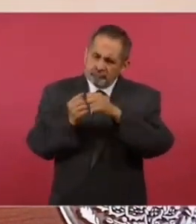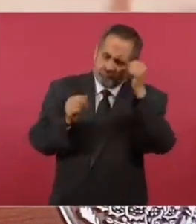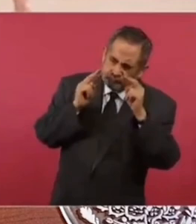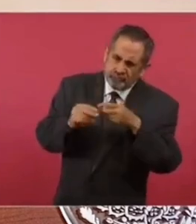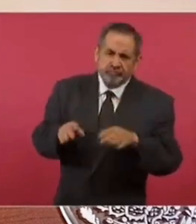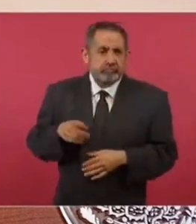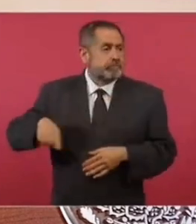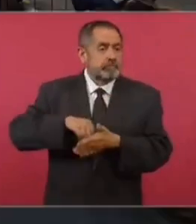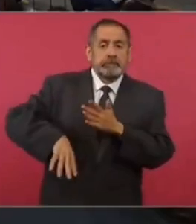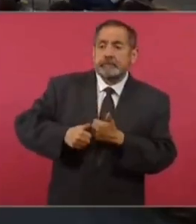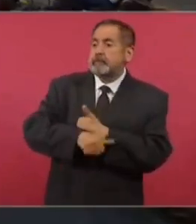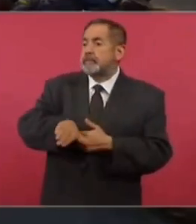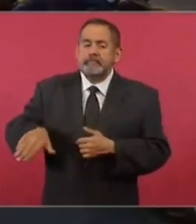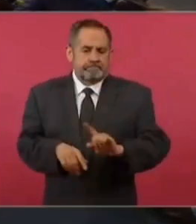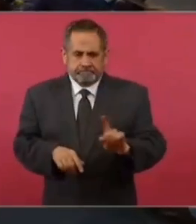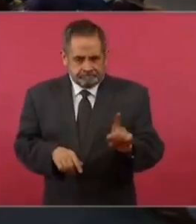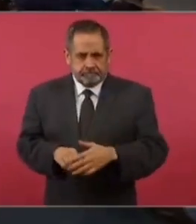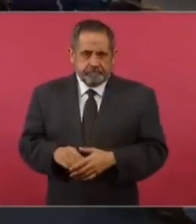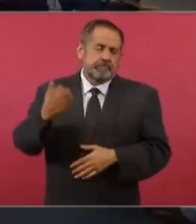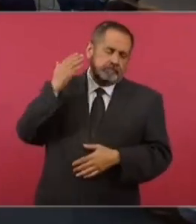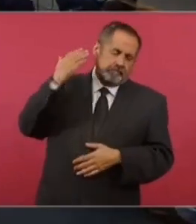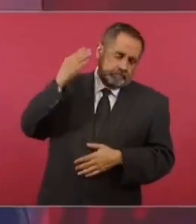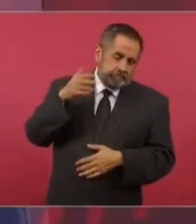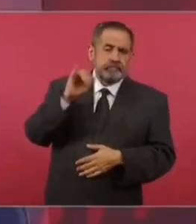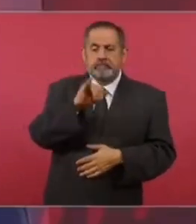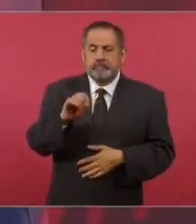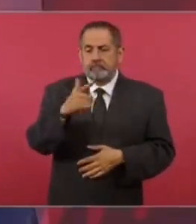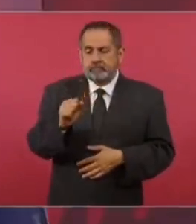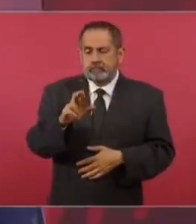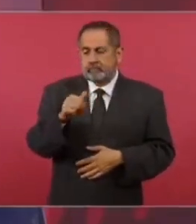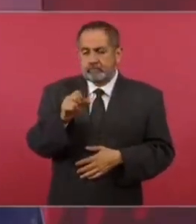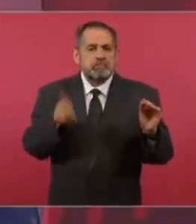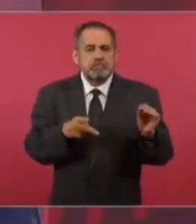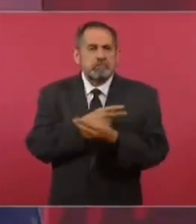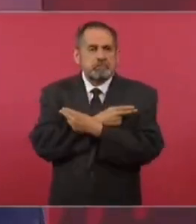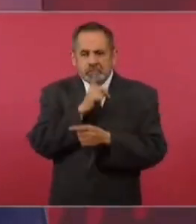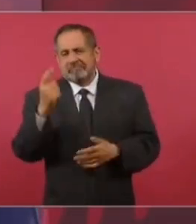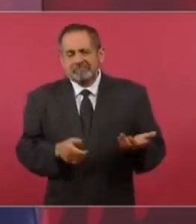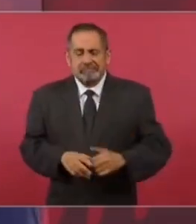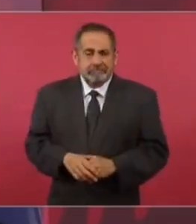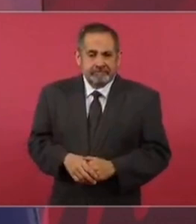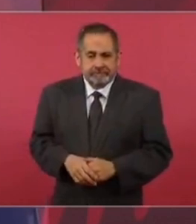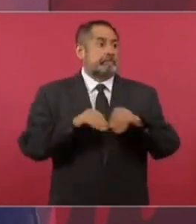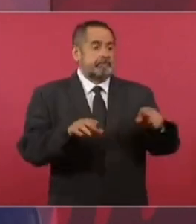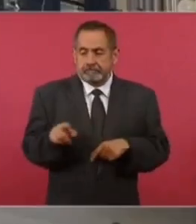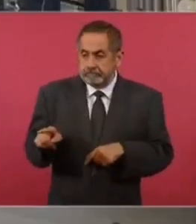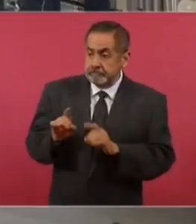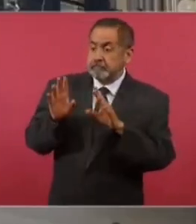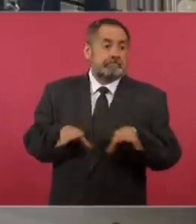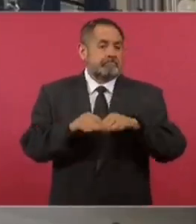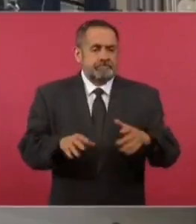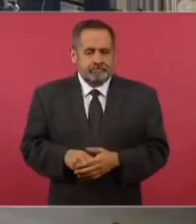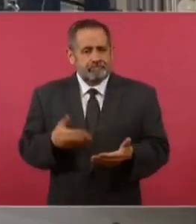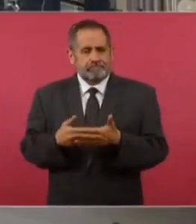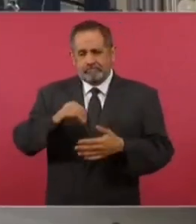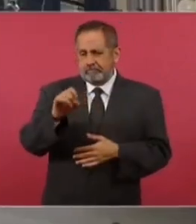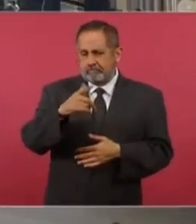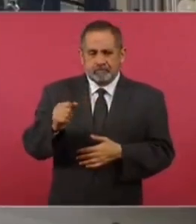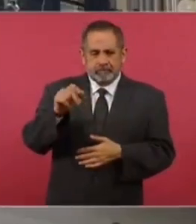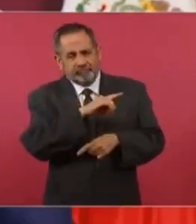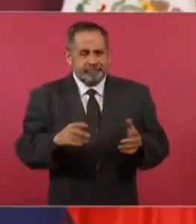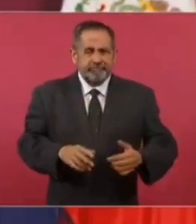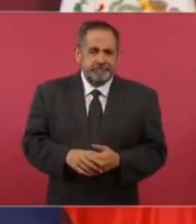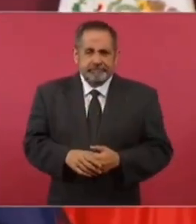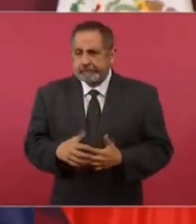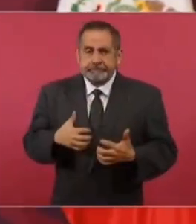saliendo, porque esto no se debe de permitir. Nada más que entonces Jorge Ramos callaba como momia, como todos. Ahora es distinto. Ahora Jorge Ramos y sus